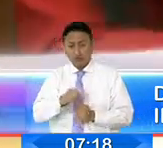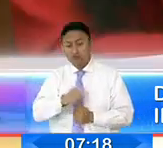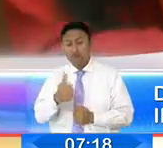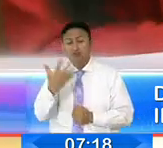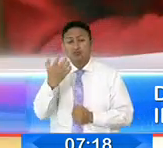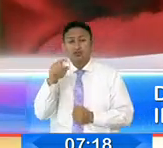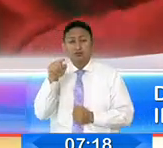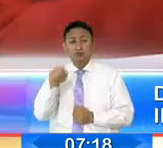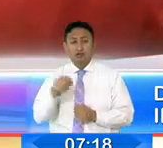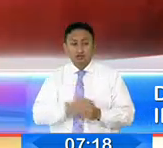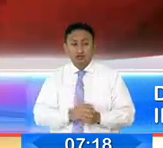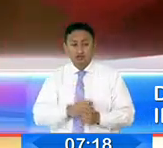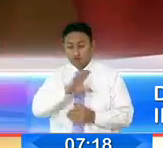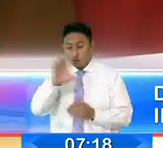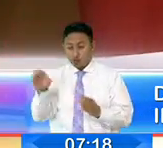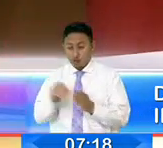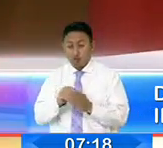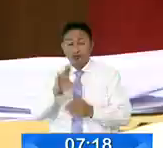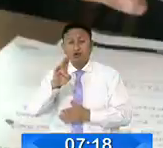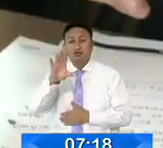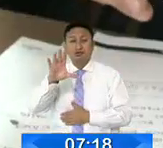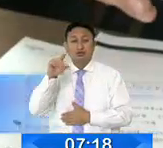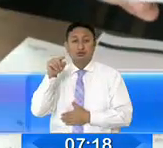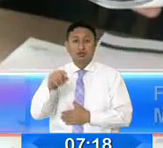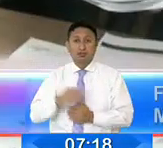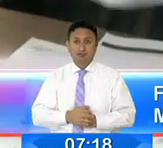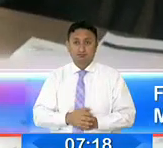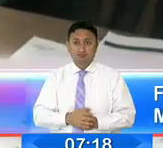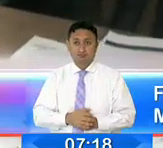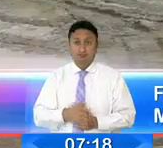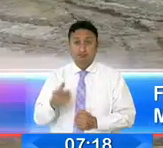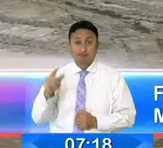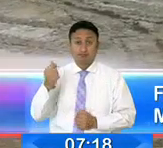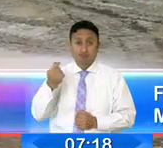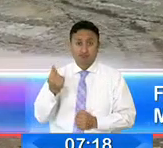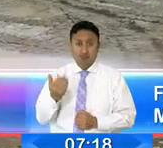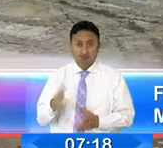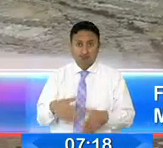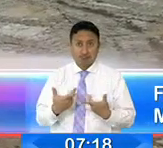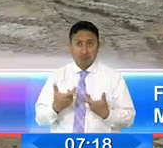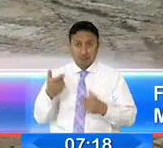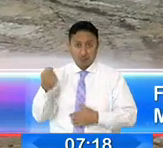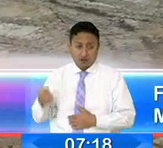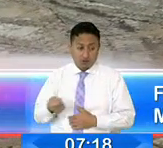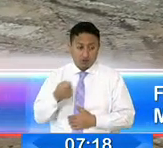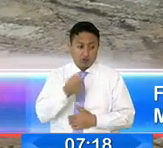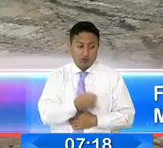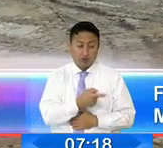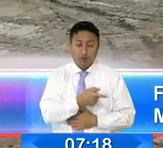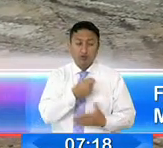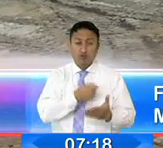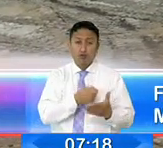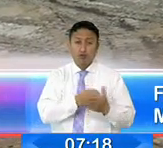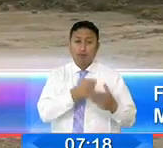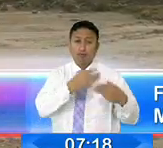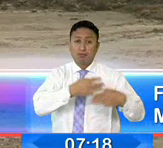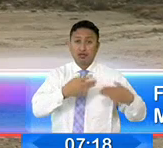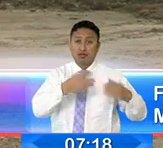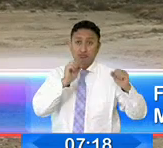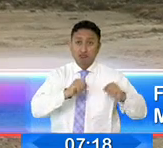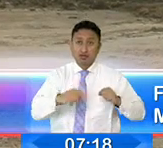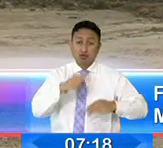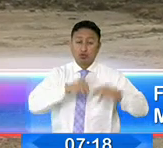un monto total de $75.000. Parte del dinero habría sido destinado a compras de materiales para